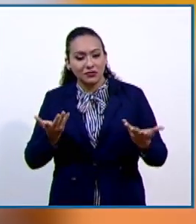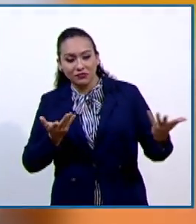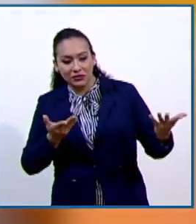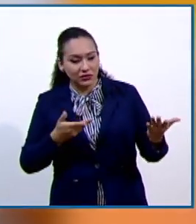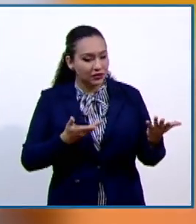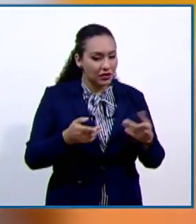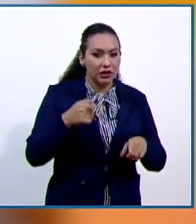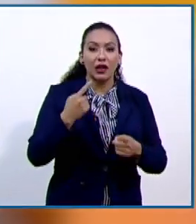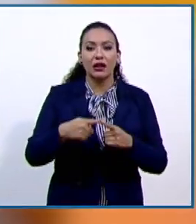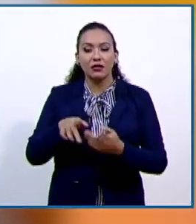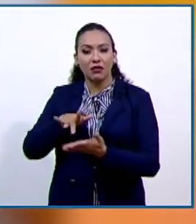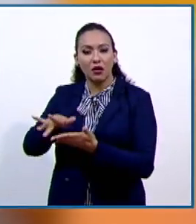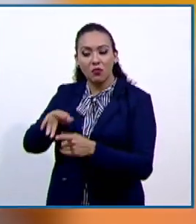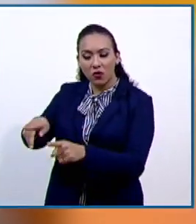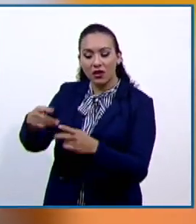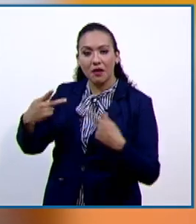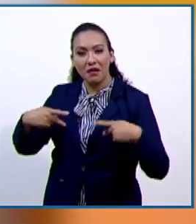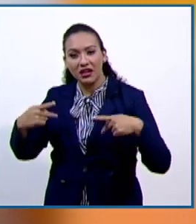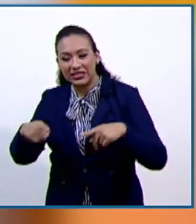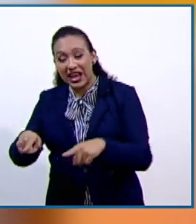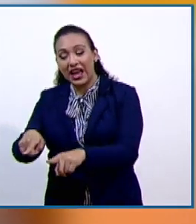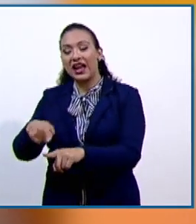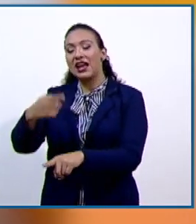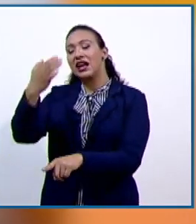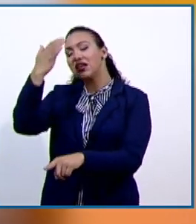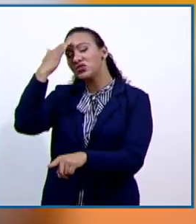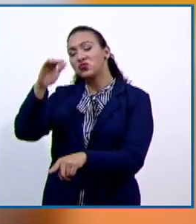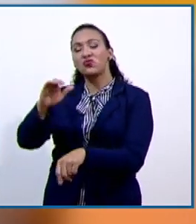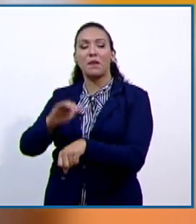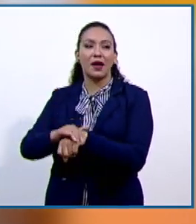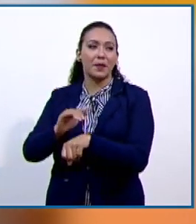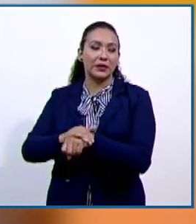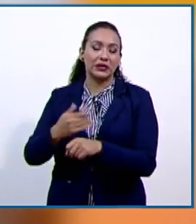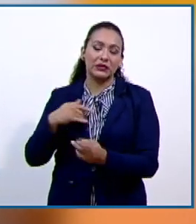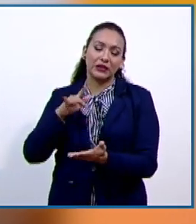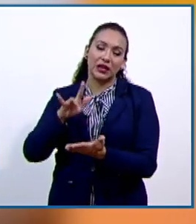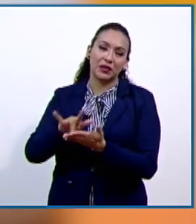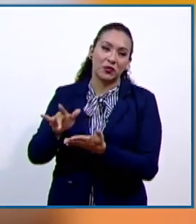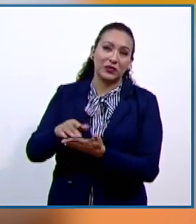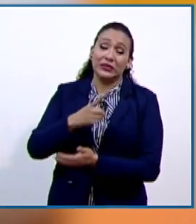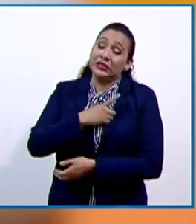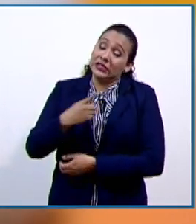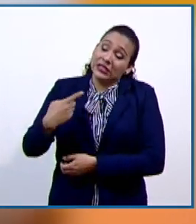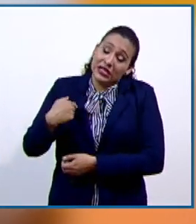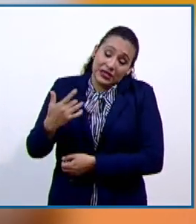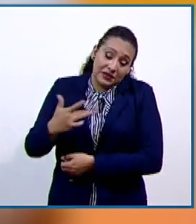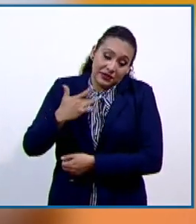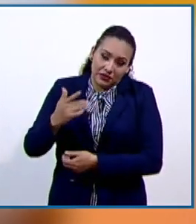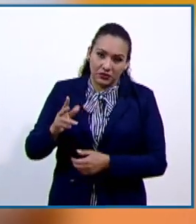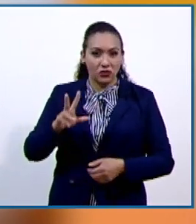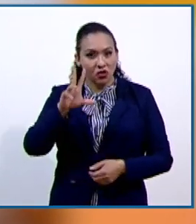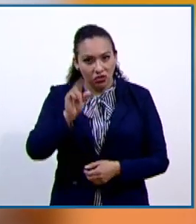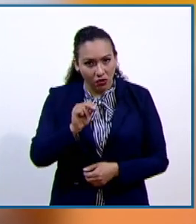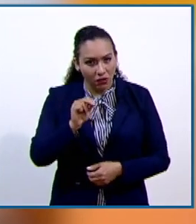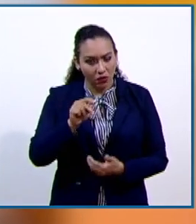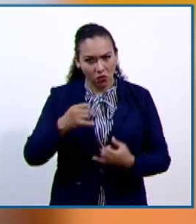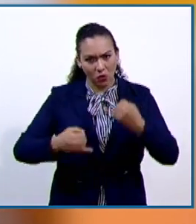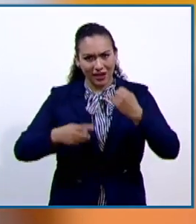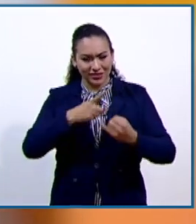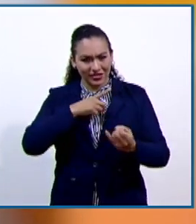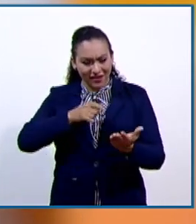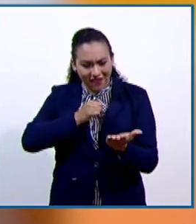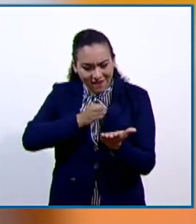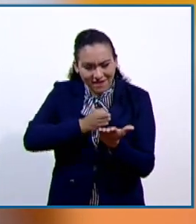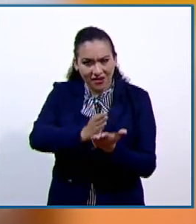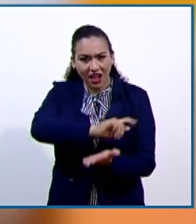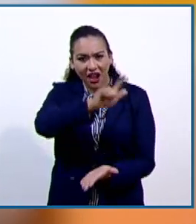cuidar que las decisiones que tomemos estén ajenas a cualquier injerencia extraña que